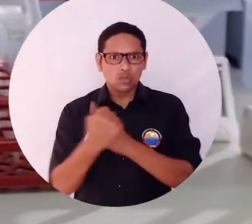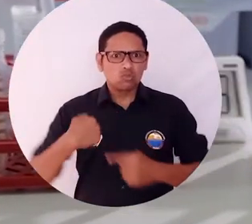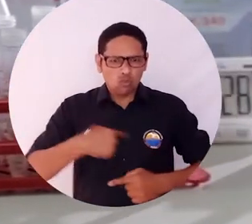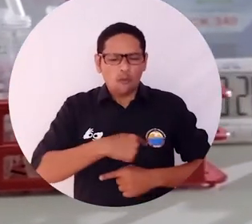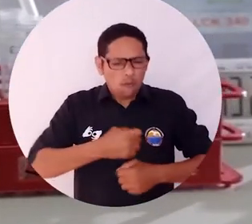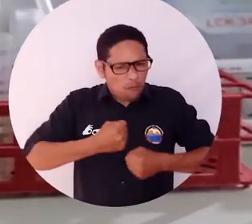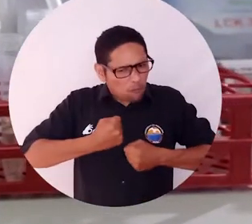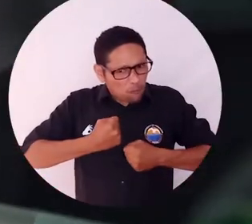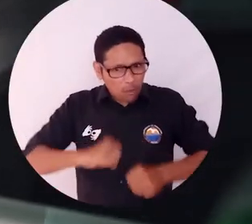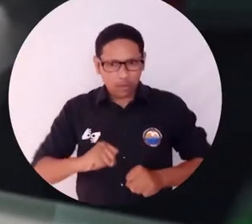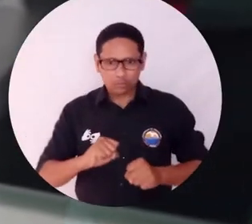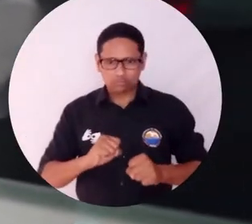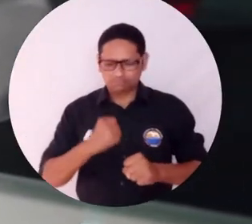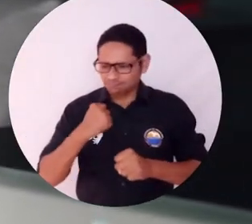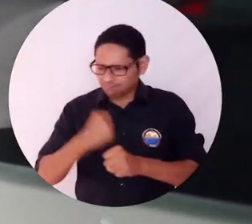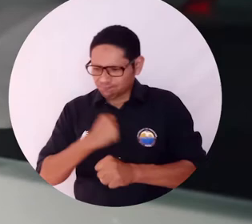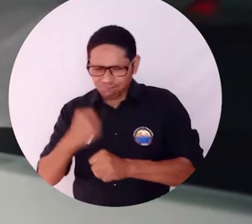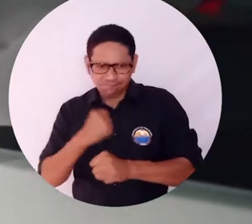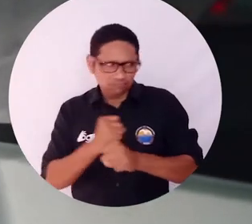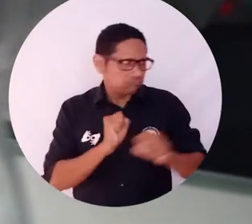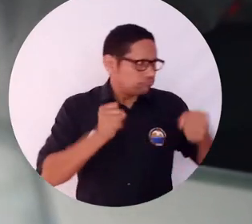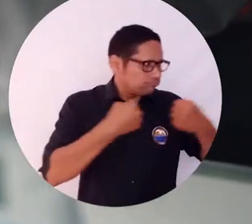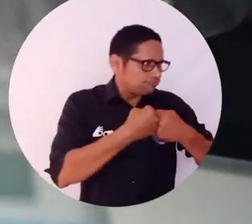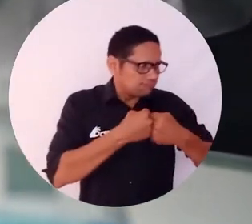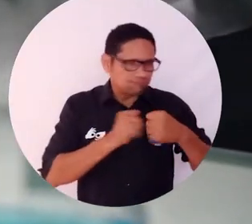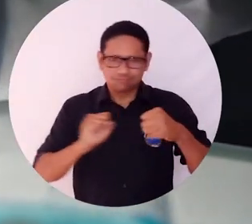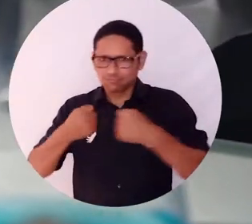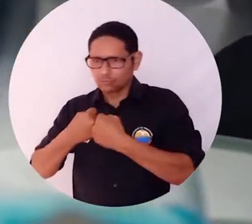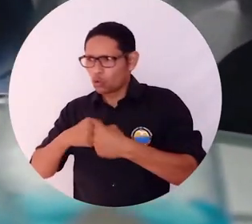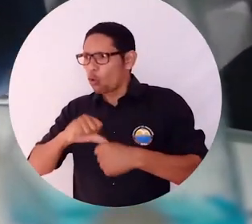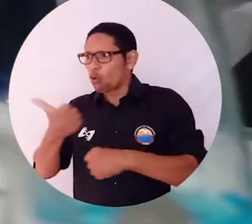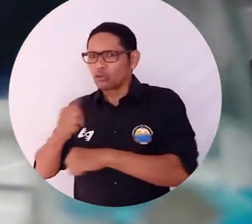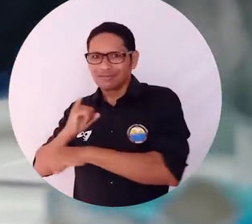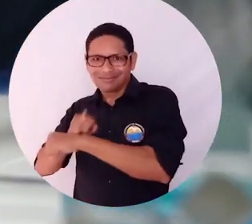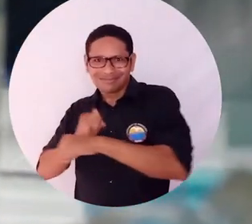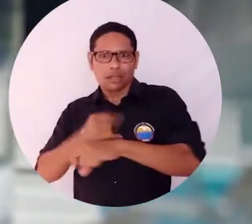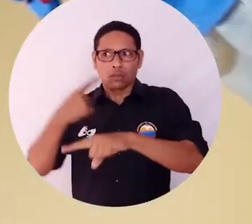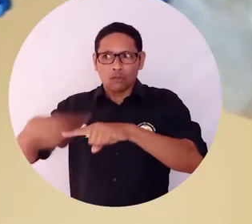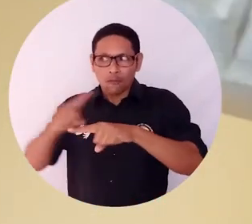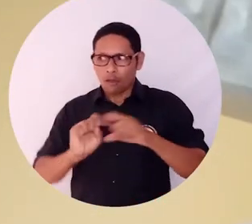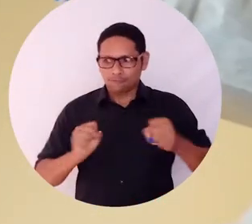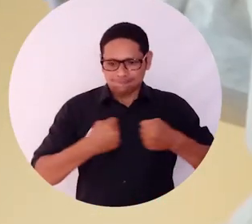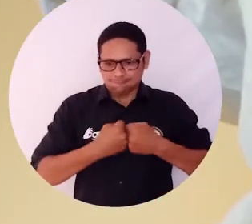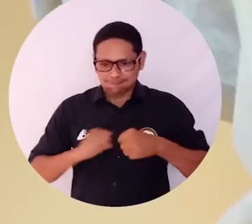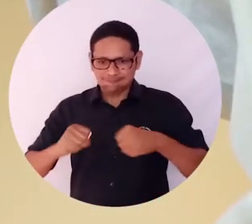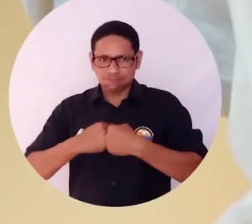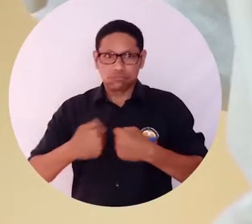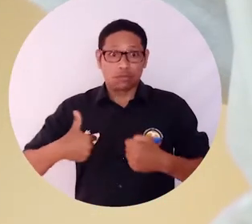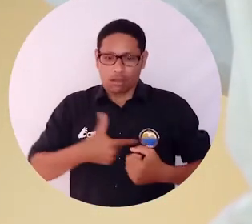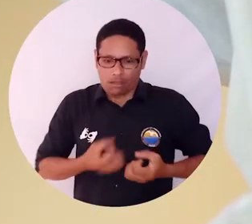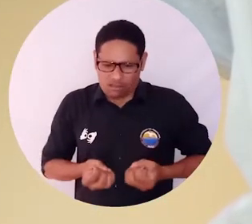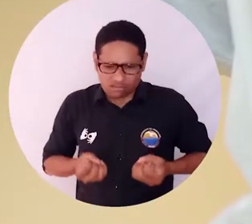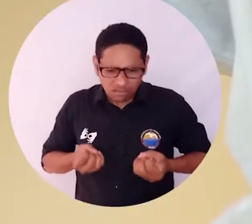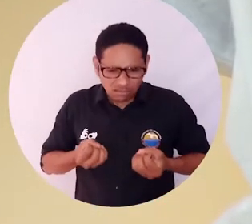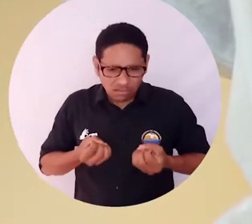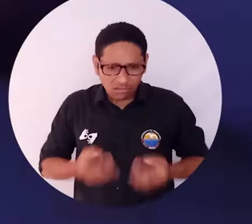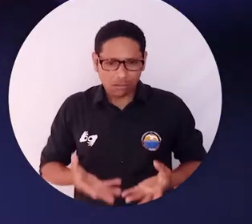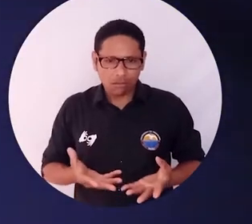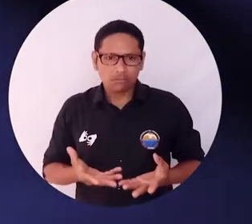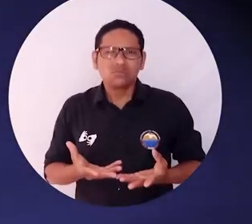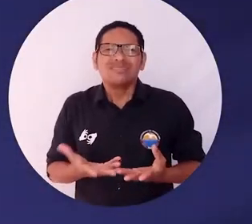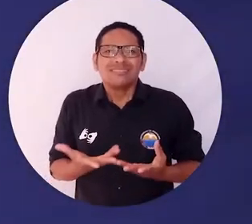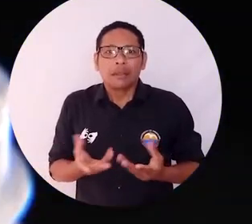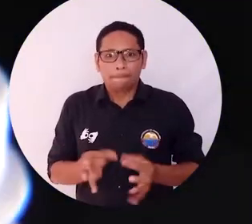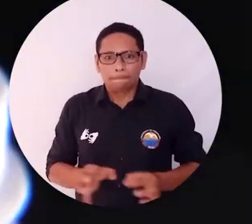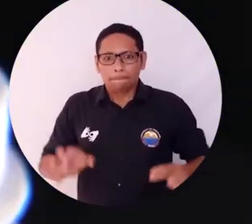de trabajar en alianzas con otras entidades para aportar ese granito de arena que tienda a mitigar lo que